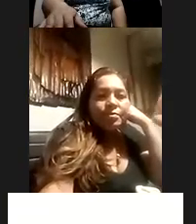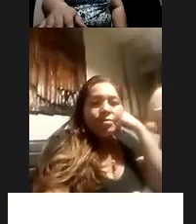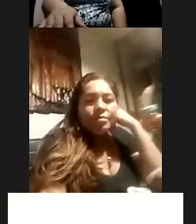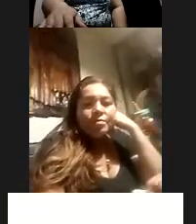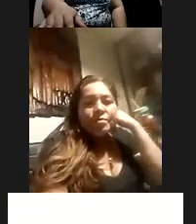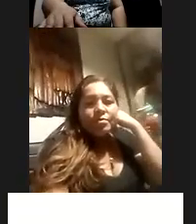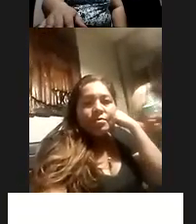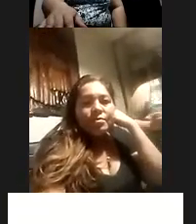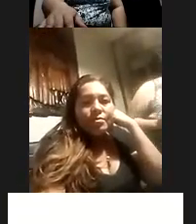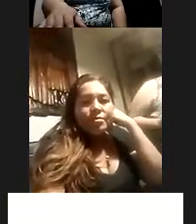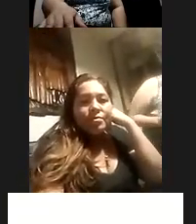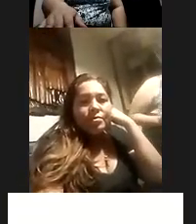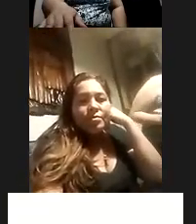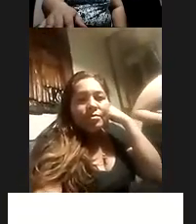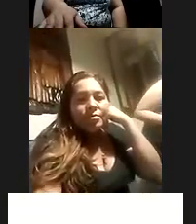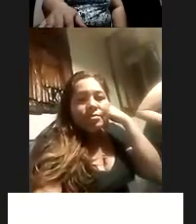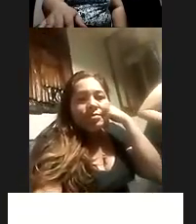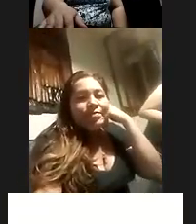en donde todos ya se han podido registrar.